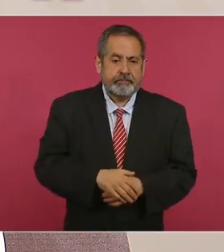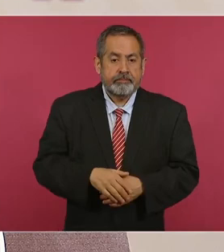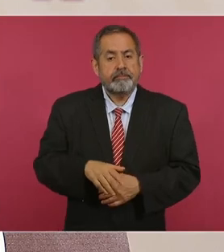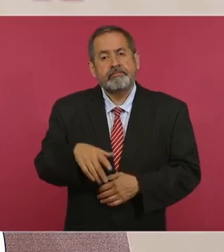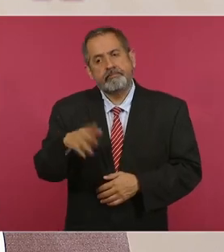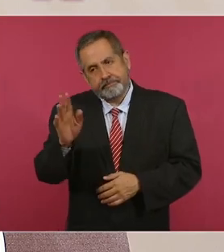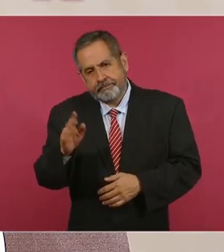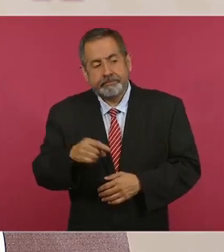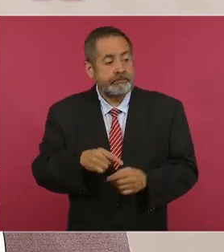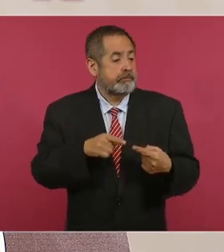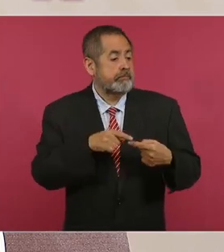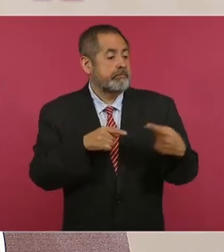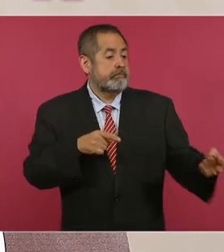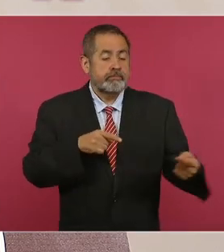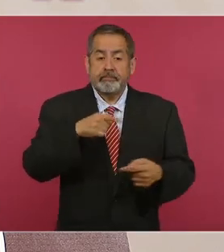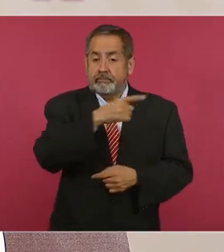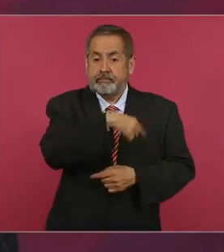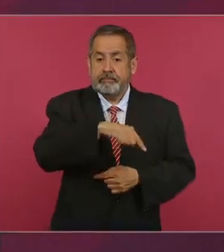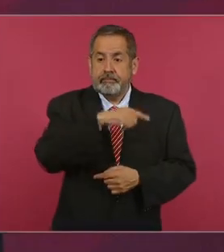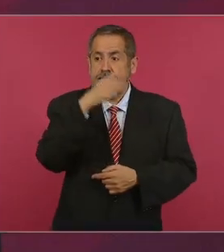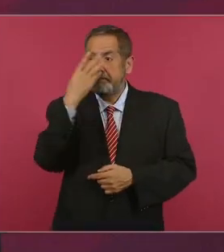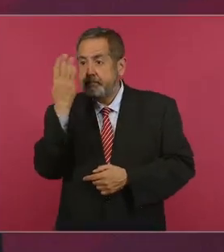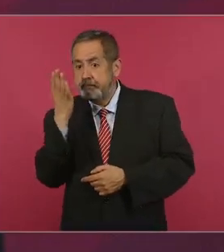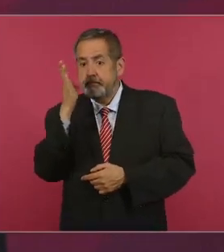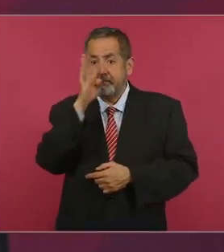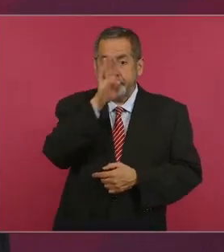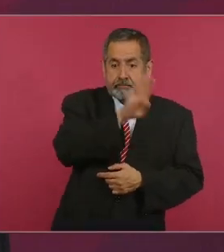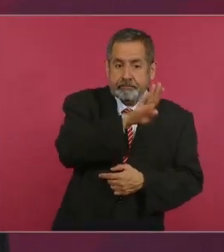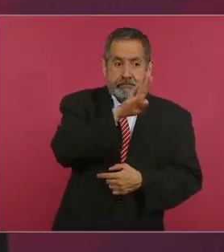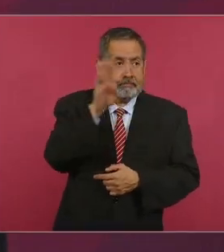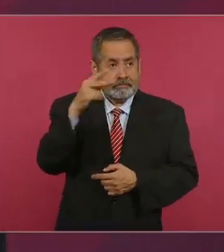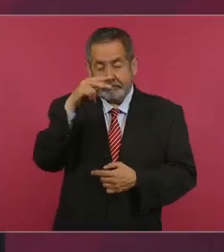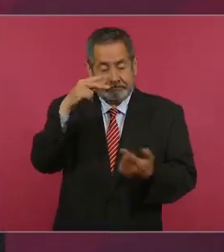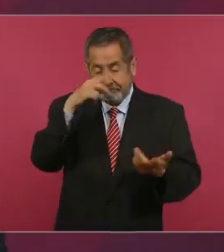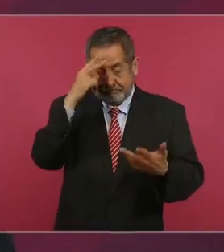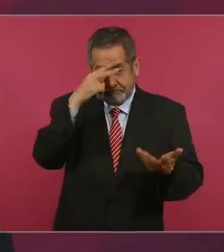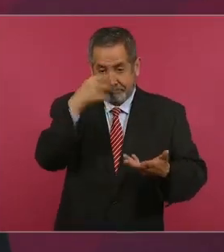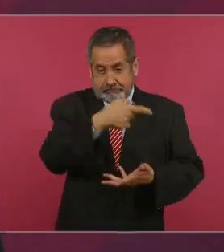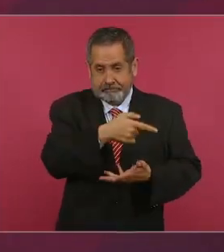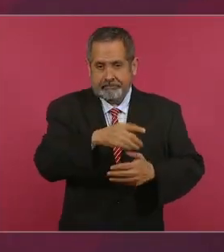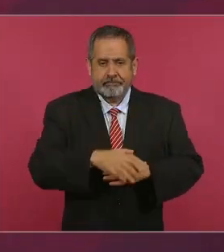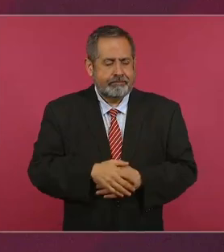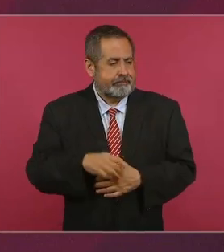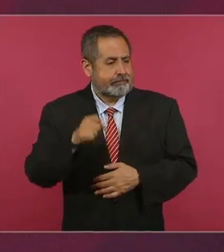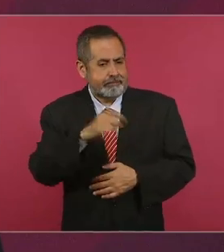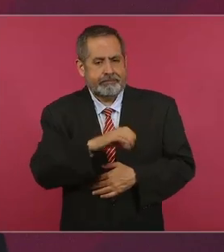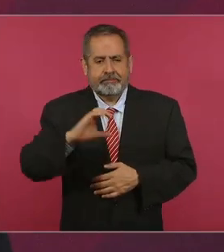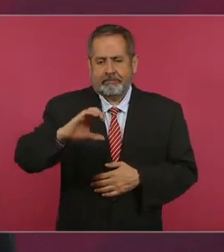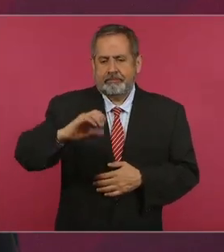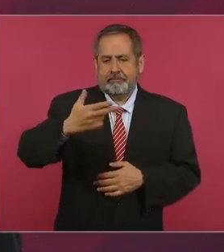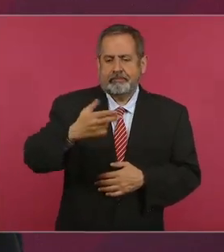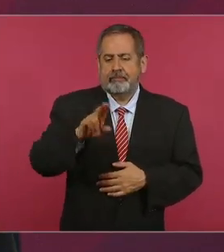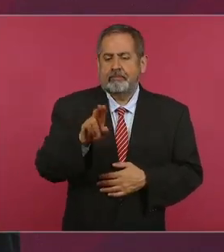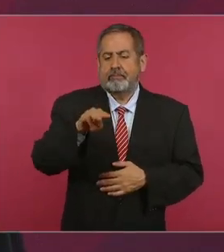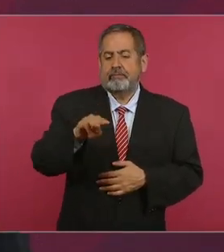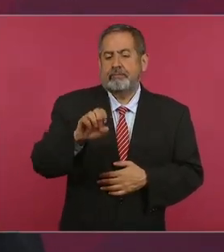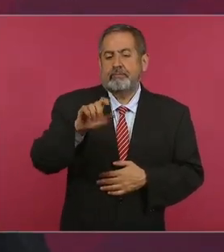como dice una cosa, dice otra, como que no se ponen de acuerdo. Y Chumel Torres,